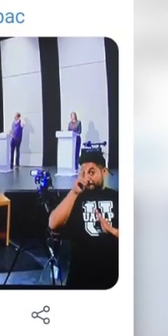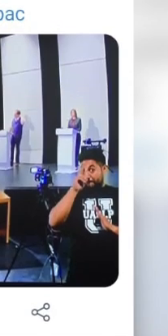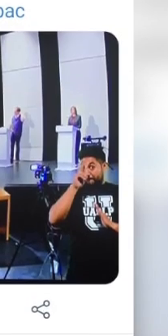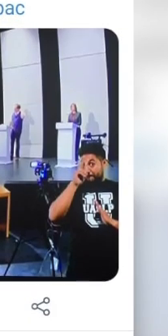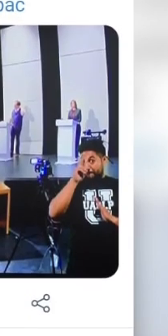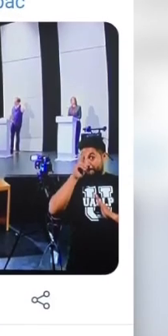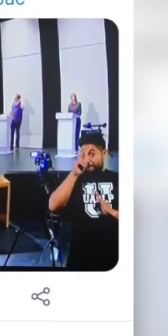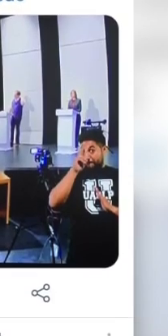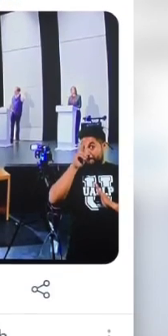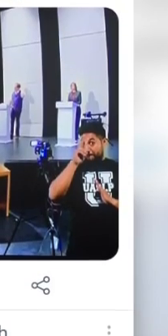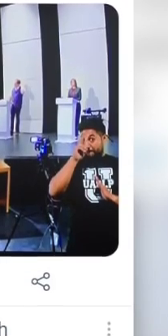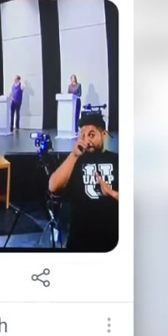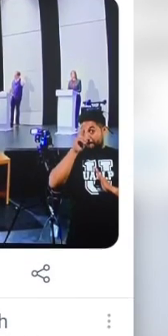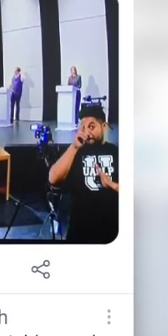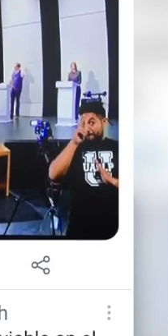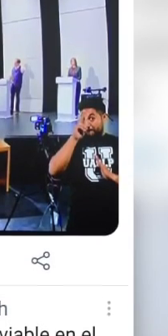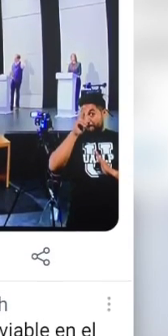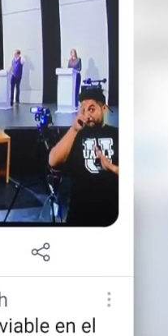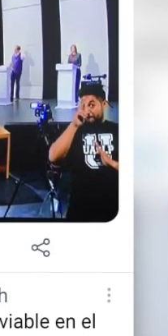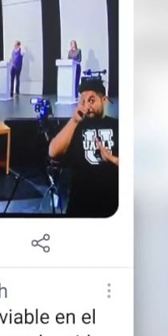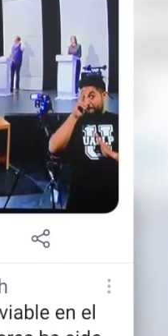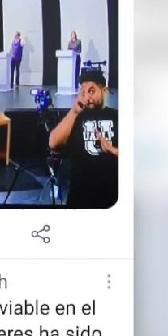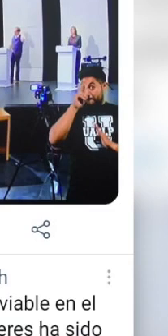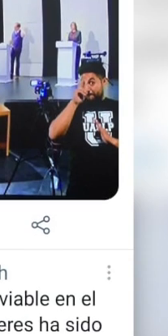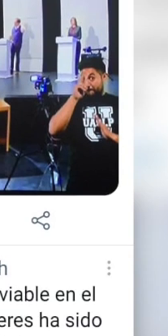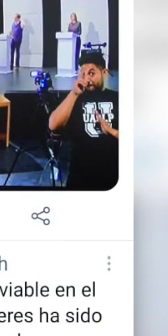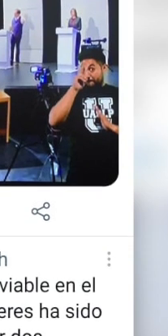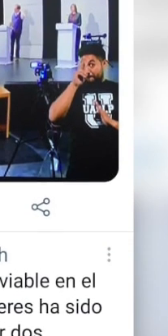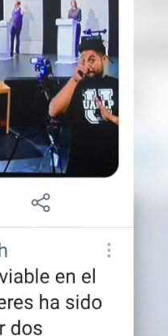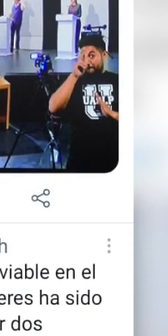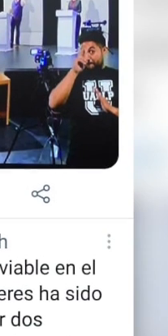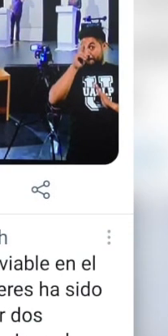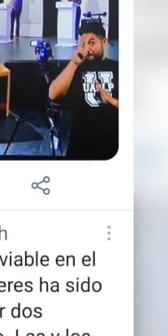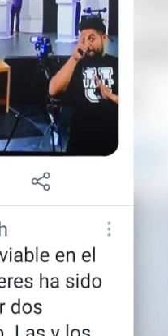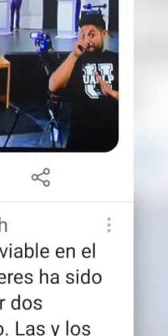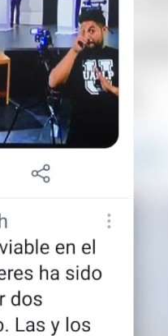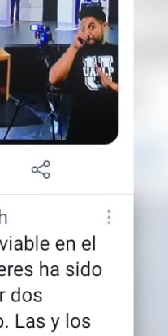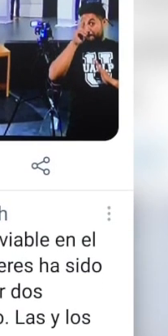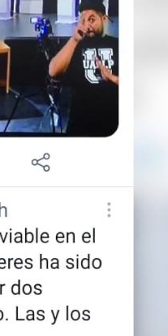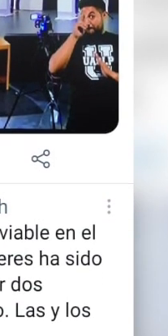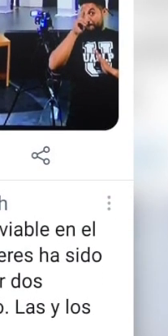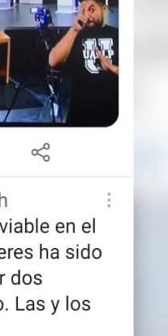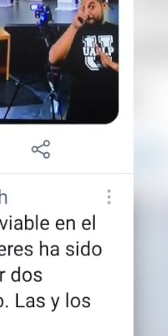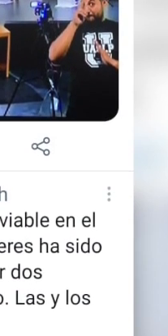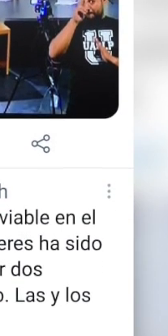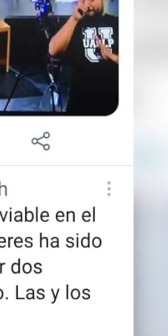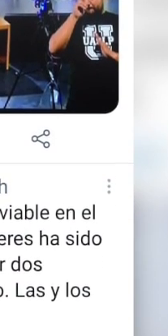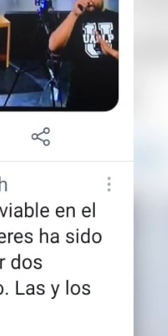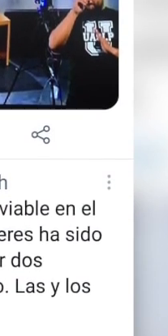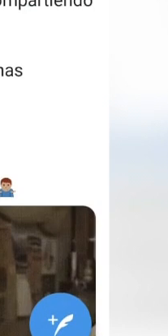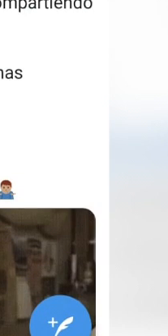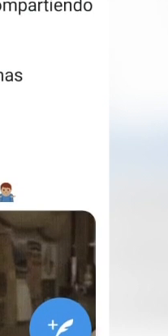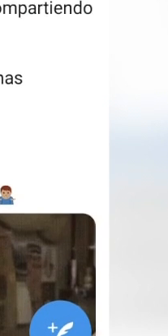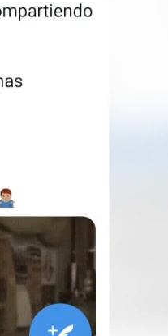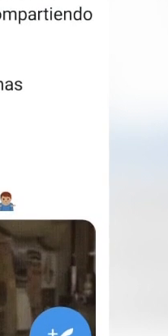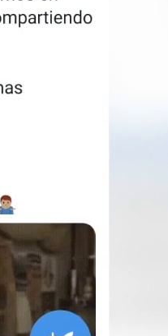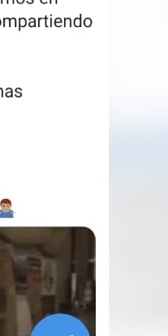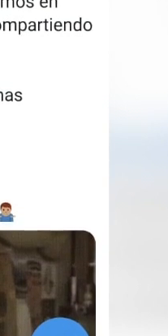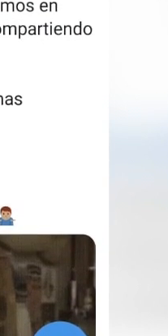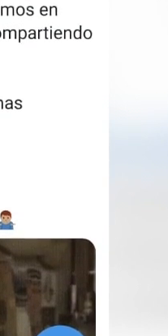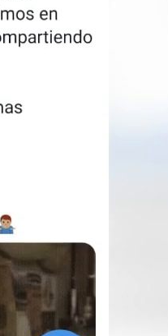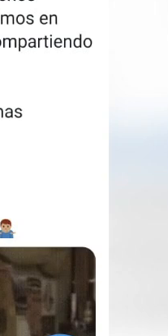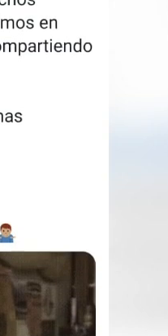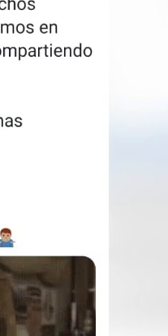La historia cambia si nos trasladamos a las redes sociales, donde el hashtag debate gubernatura SLP se hizo tendencia local, pues varios personajes